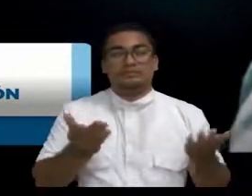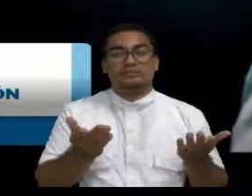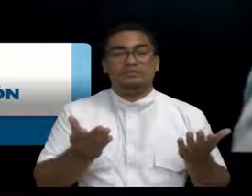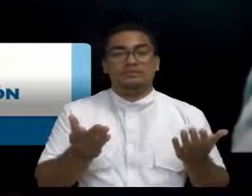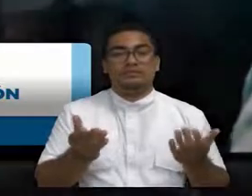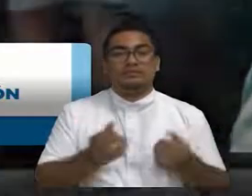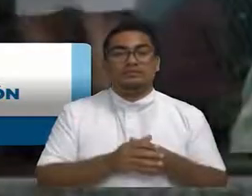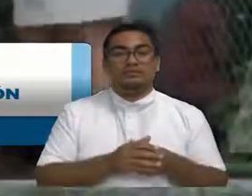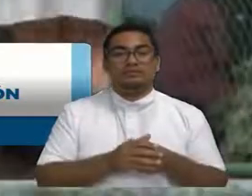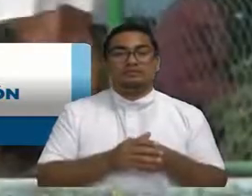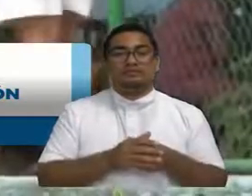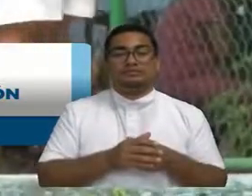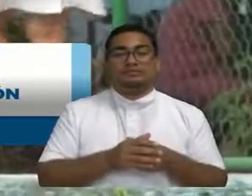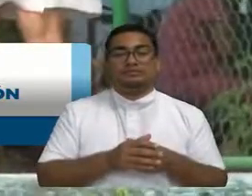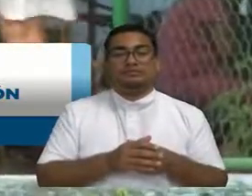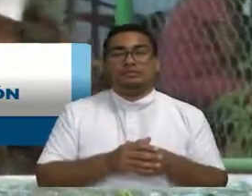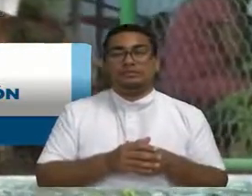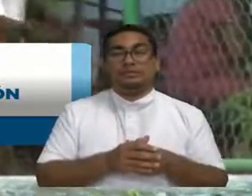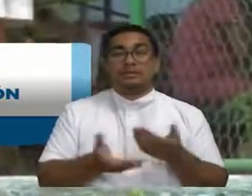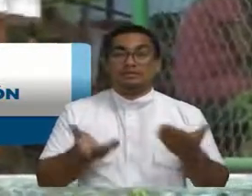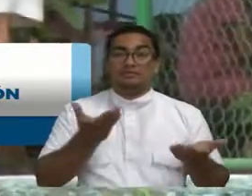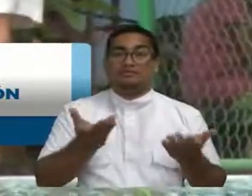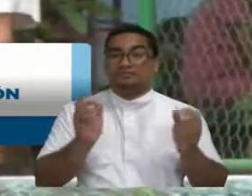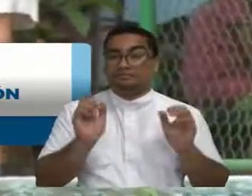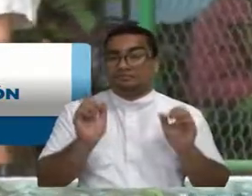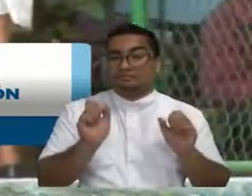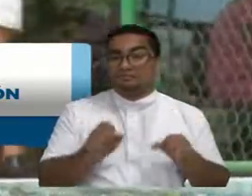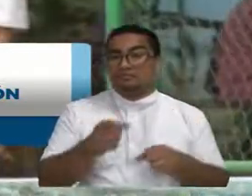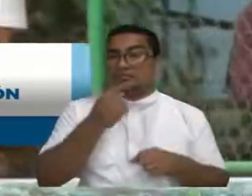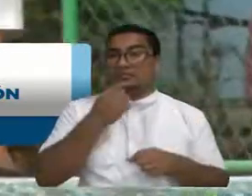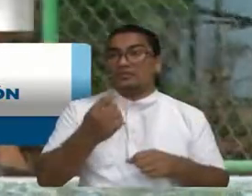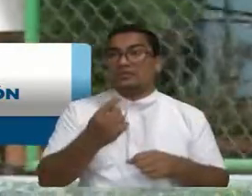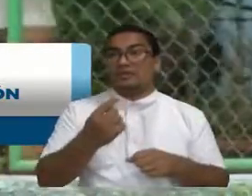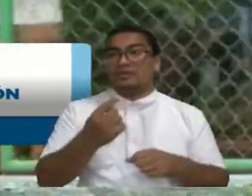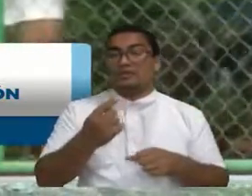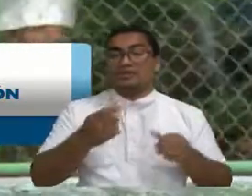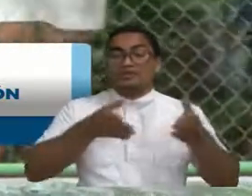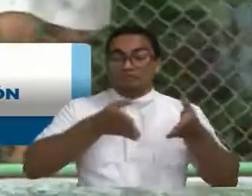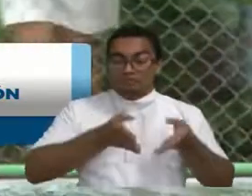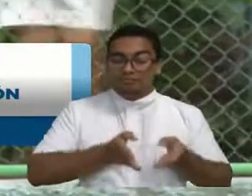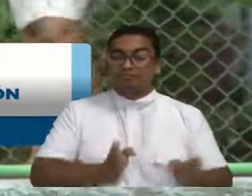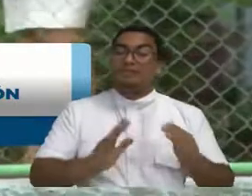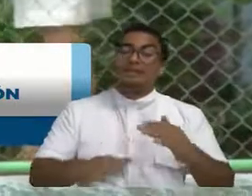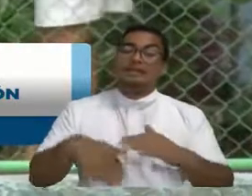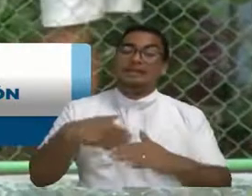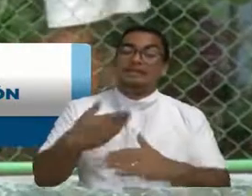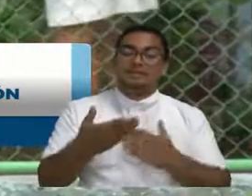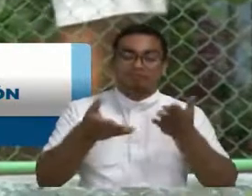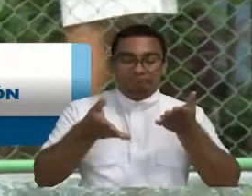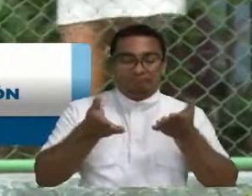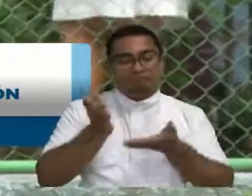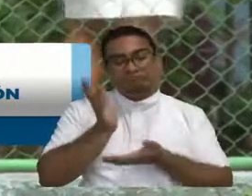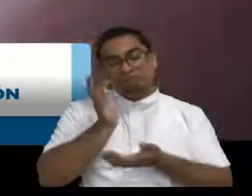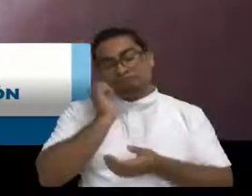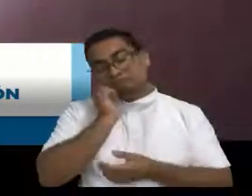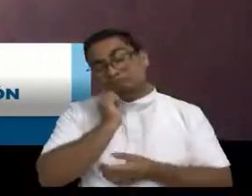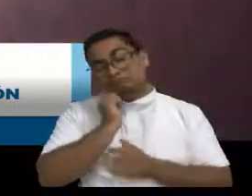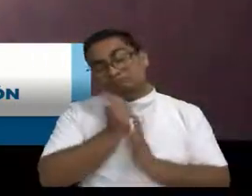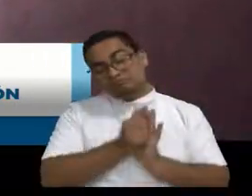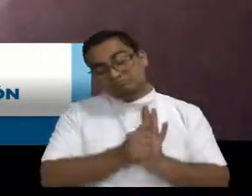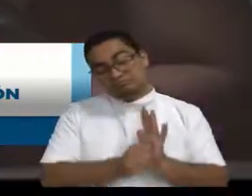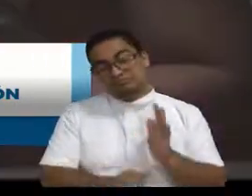sus síntomas, ¿verdad? Esto puede ser, esta depresión postparto, doctor, puede ser similar a